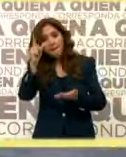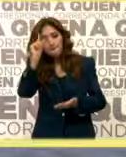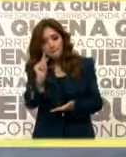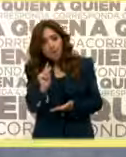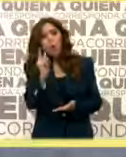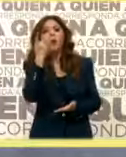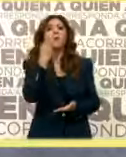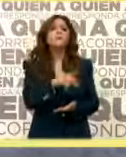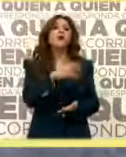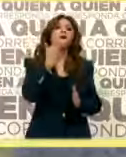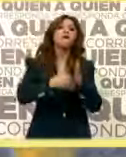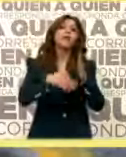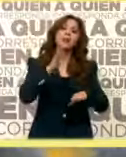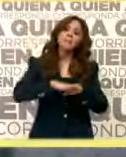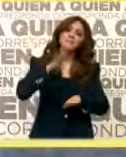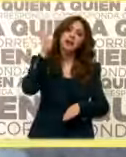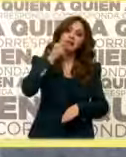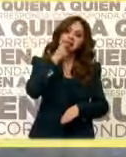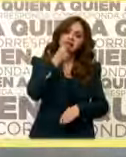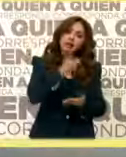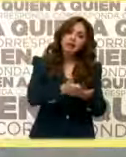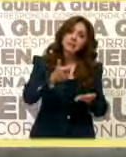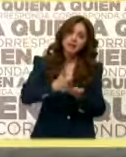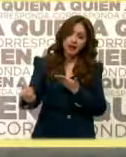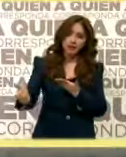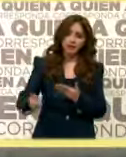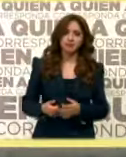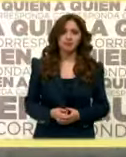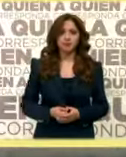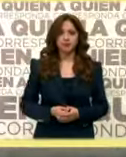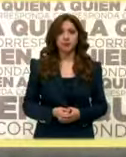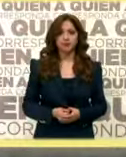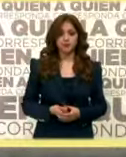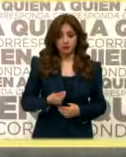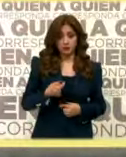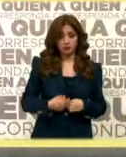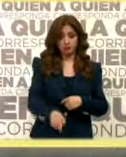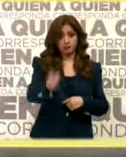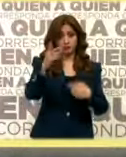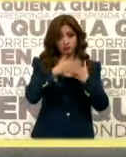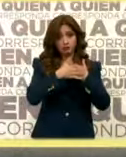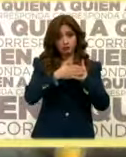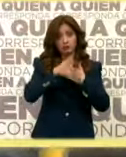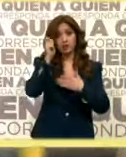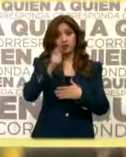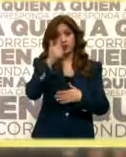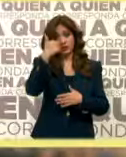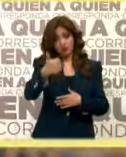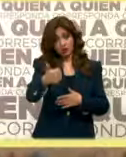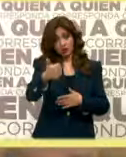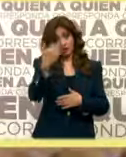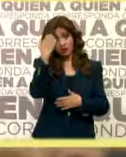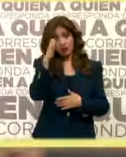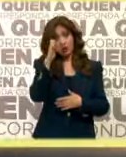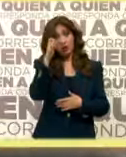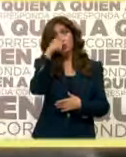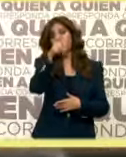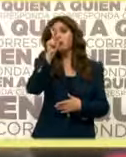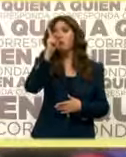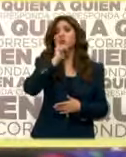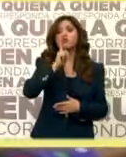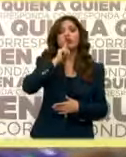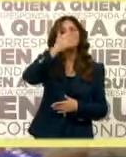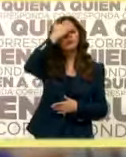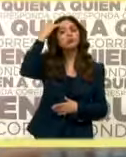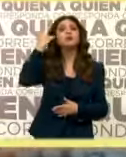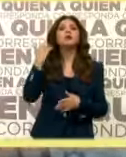es suficiente para mis hijos. Dentro de muy poco llegará el 6 de enero y Lorena Alvarado aún no sabe cómo la van a pasar.